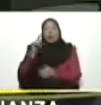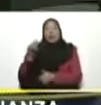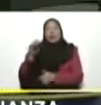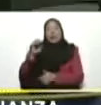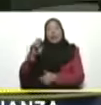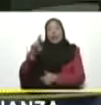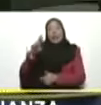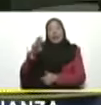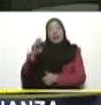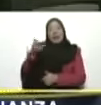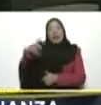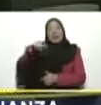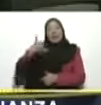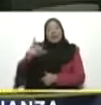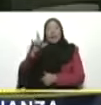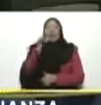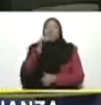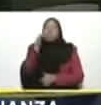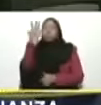Serante,